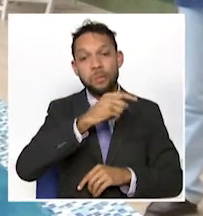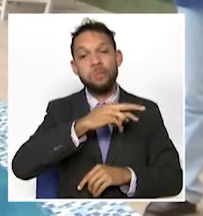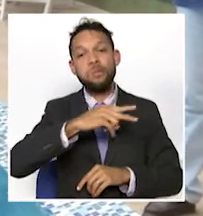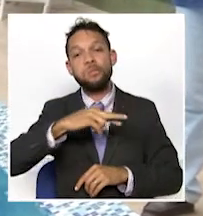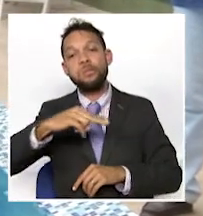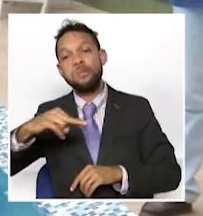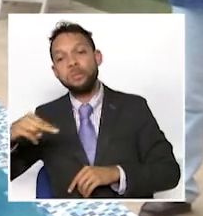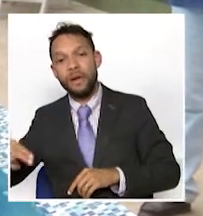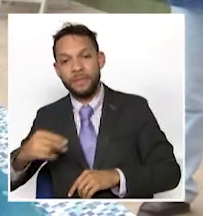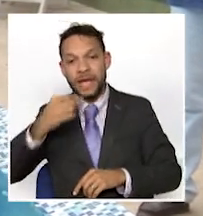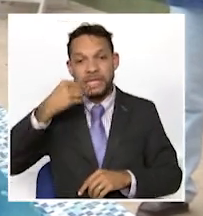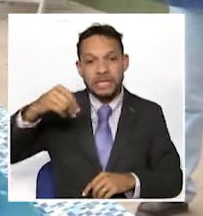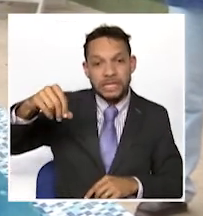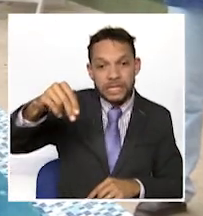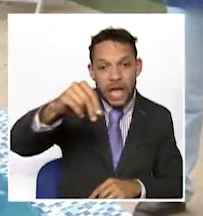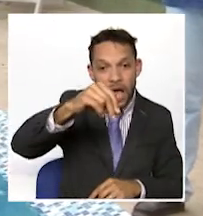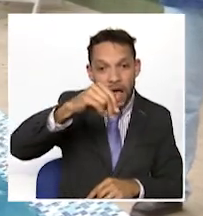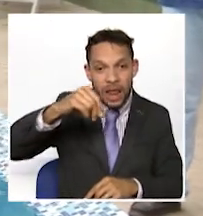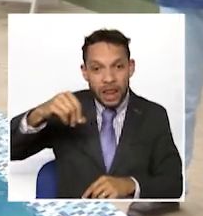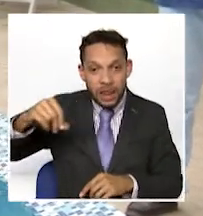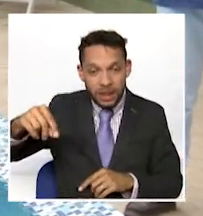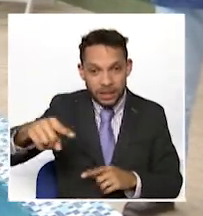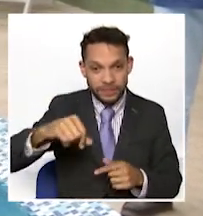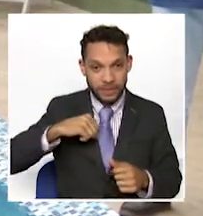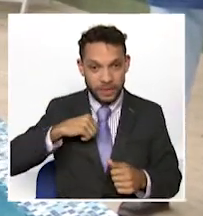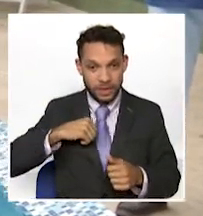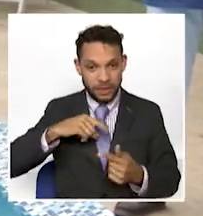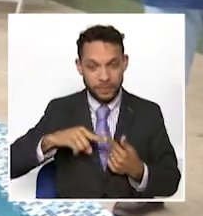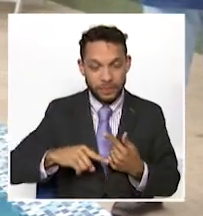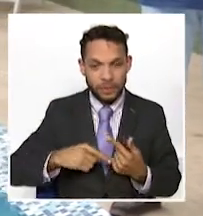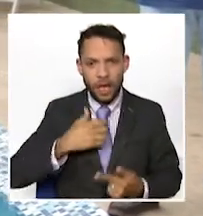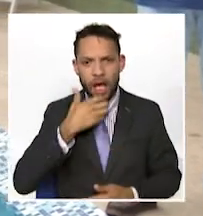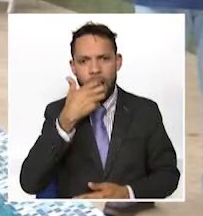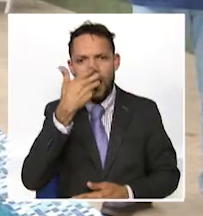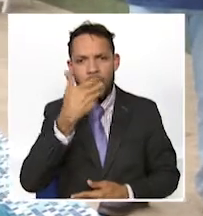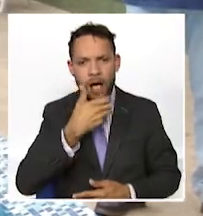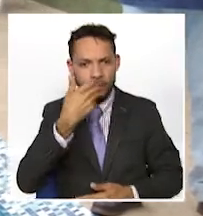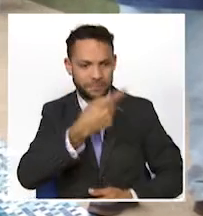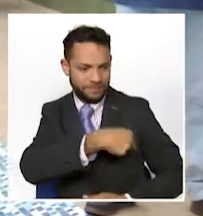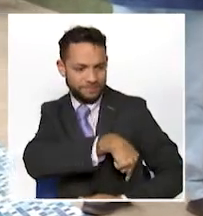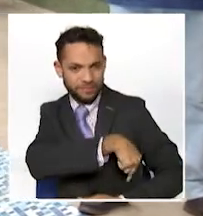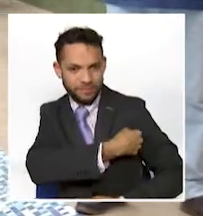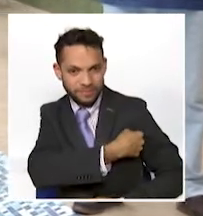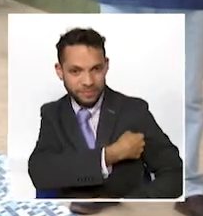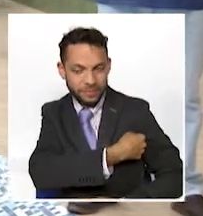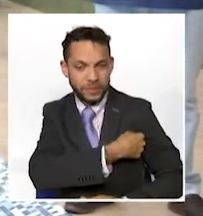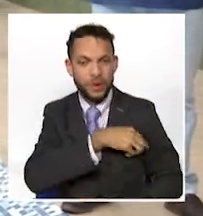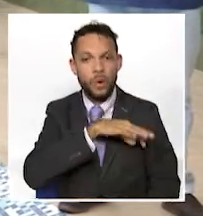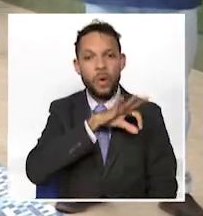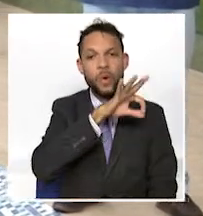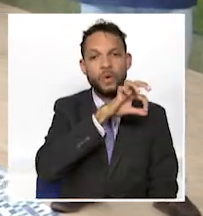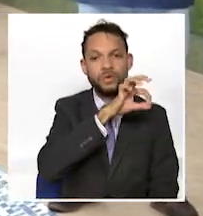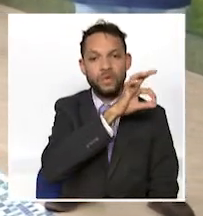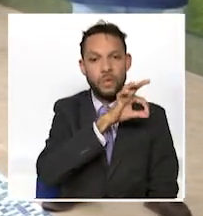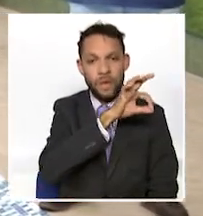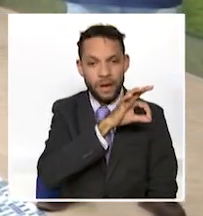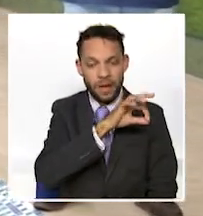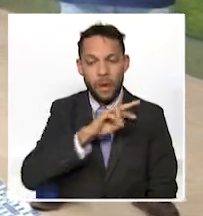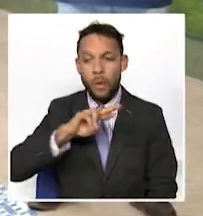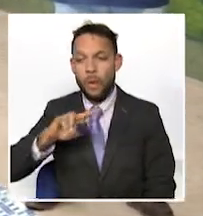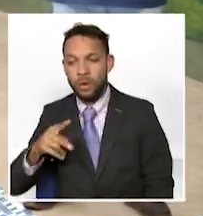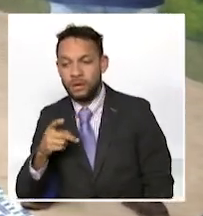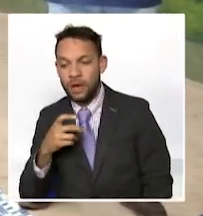de sal, con sal marina, con temperaturas a 8 grados, la otra donde vemos a la paciente